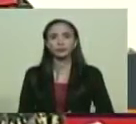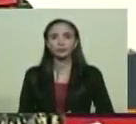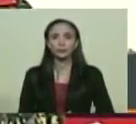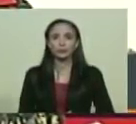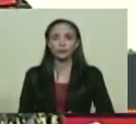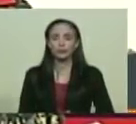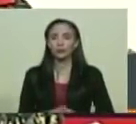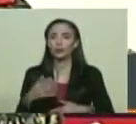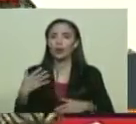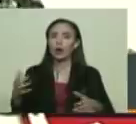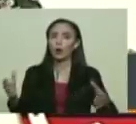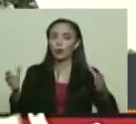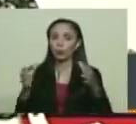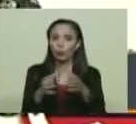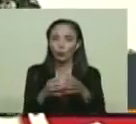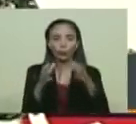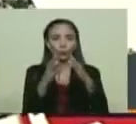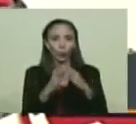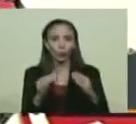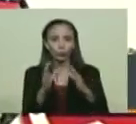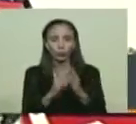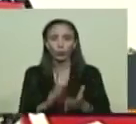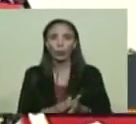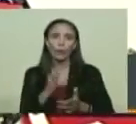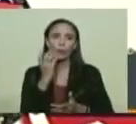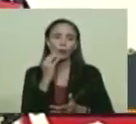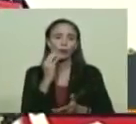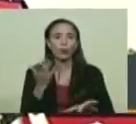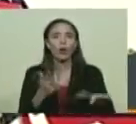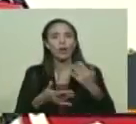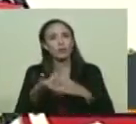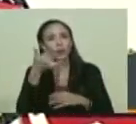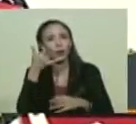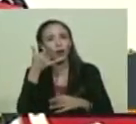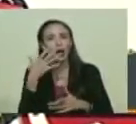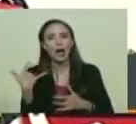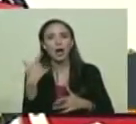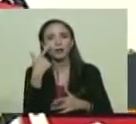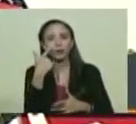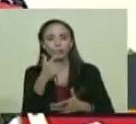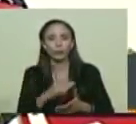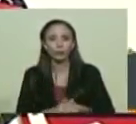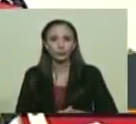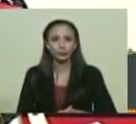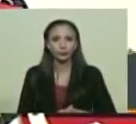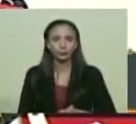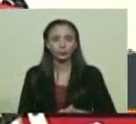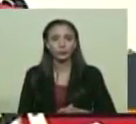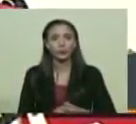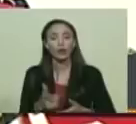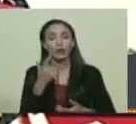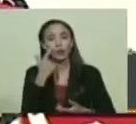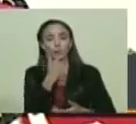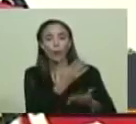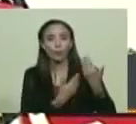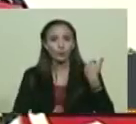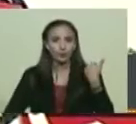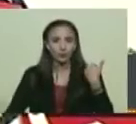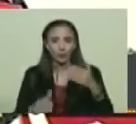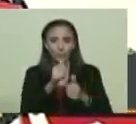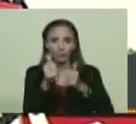entregan un conjunto de beneficios por la llamada delación, ¿verdad? Tarek es además criminólogo.